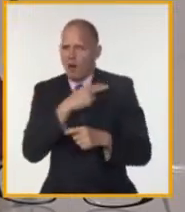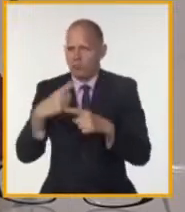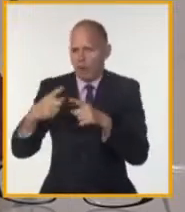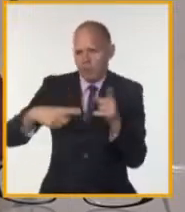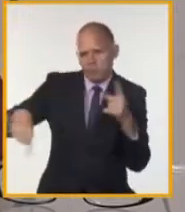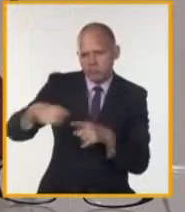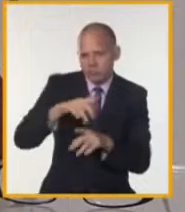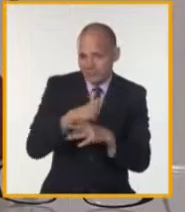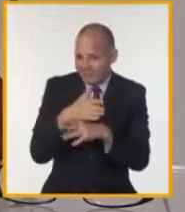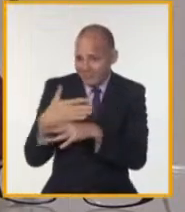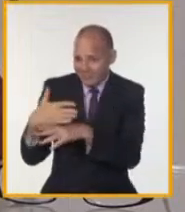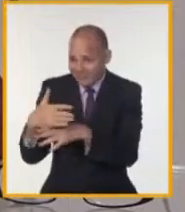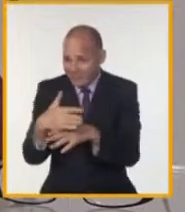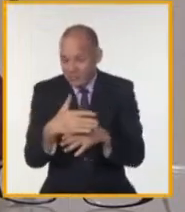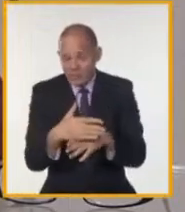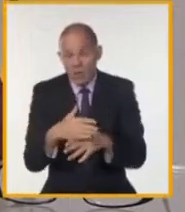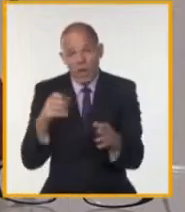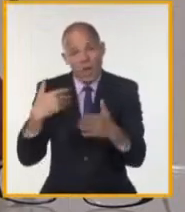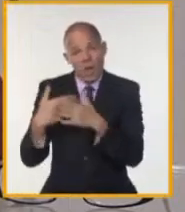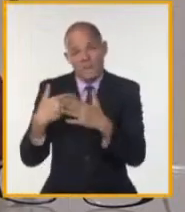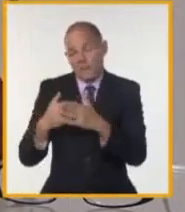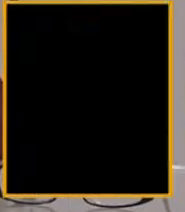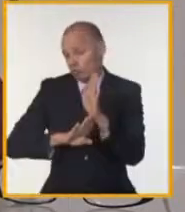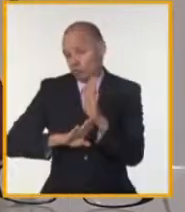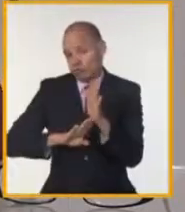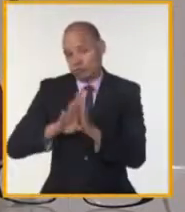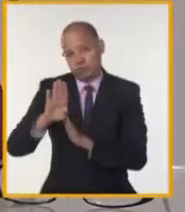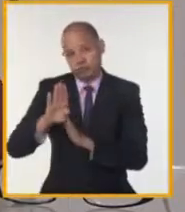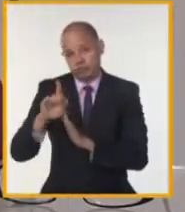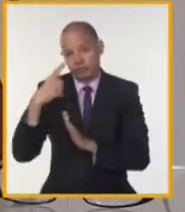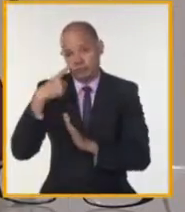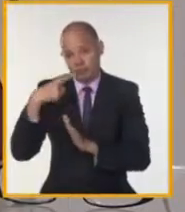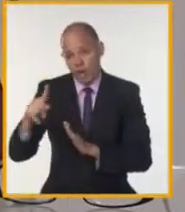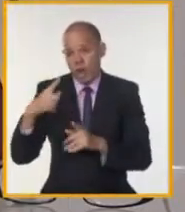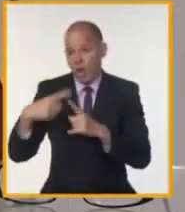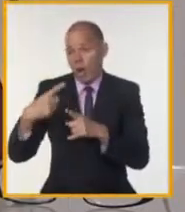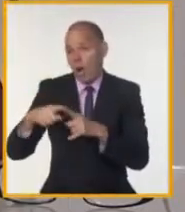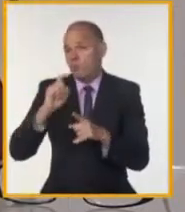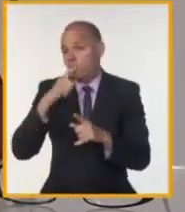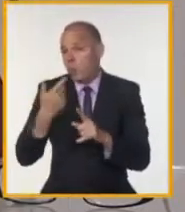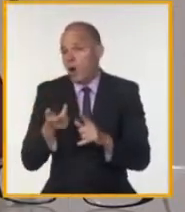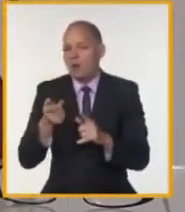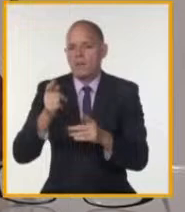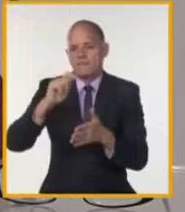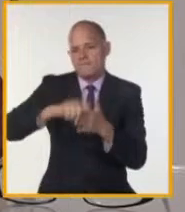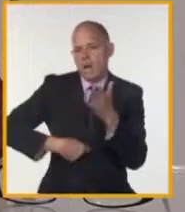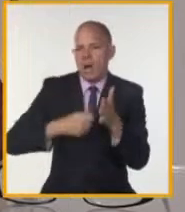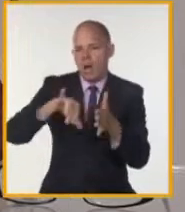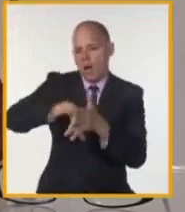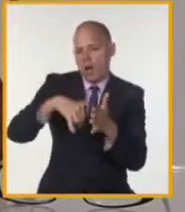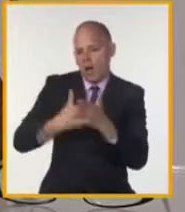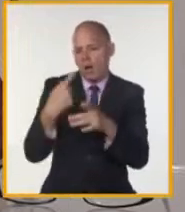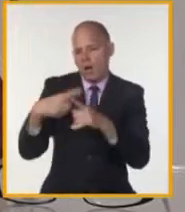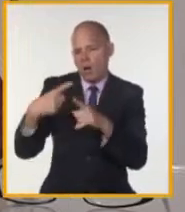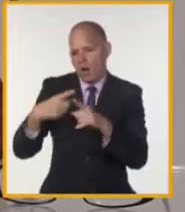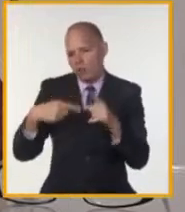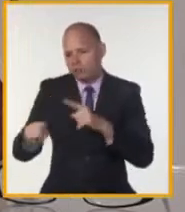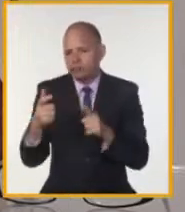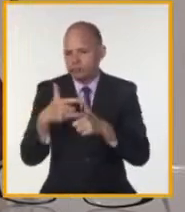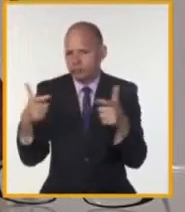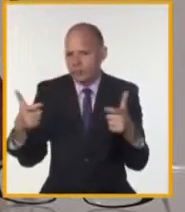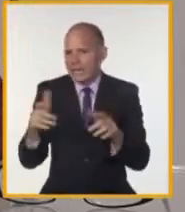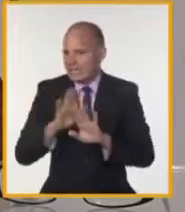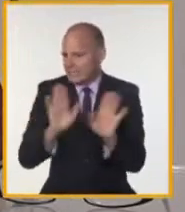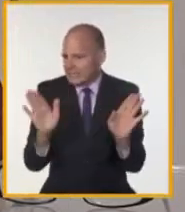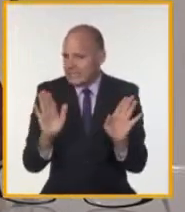la empresa. Desarrollo de la empresa, no nos quedamos aquí, estamos inmersos en un grupo de proyectos donde firmamos en la Feria de Transporte 9 cartas de